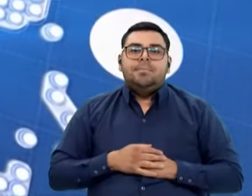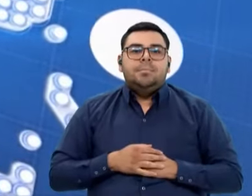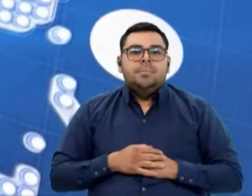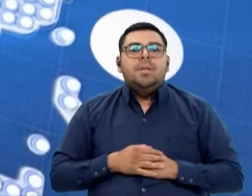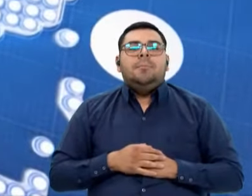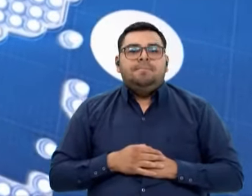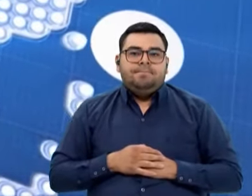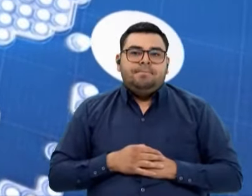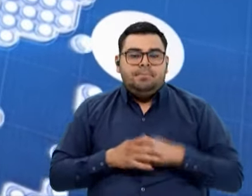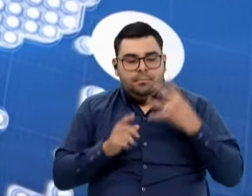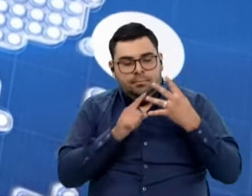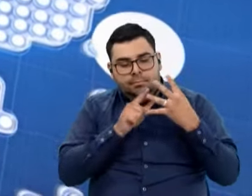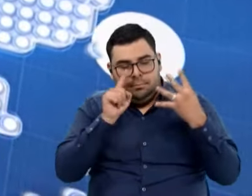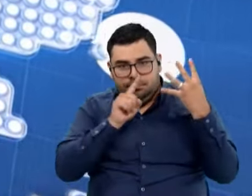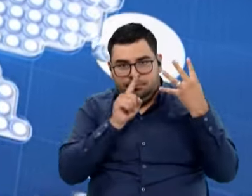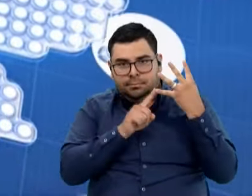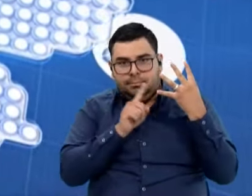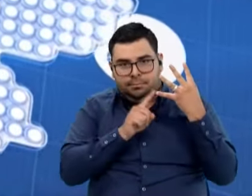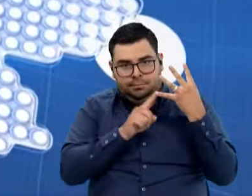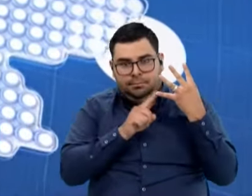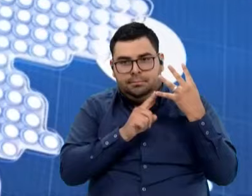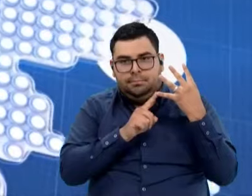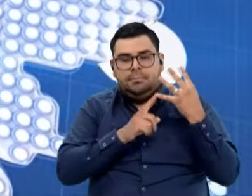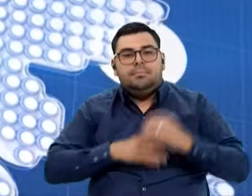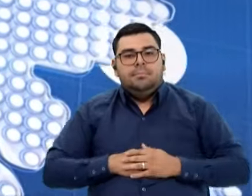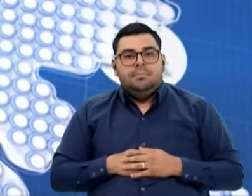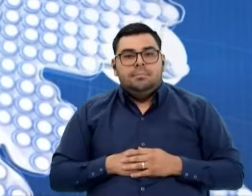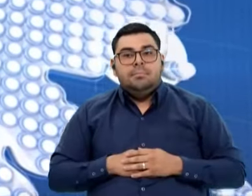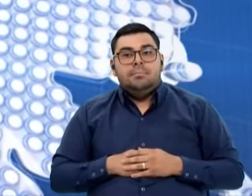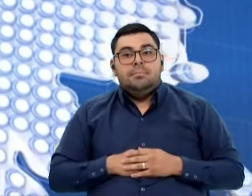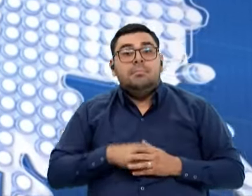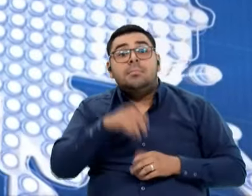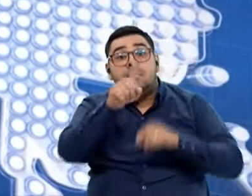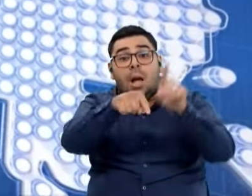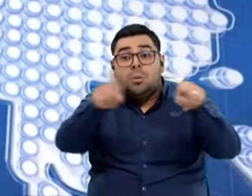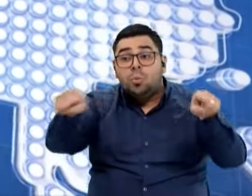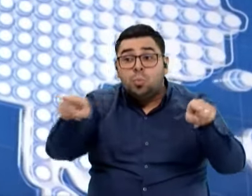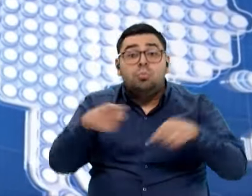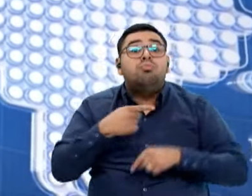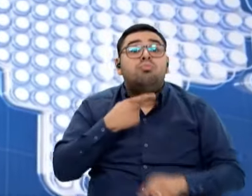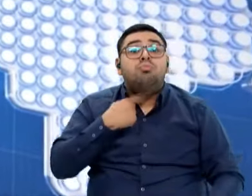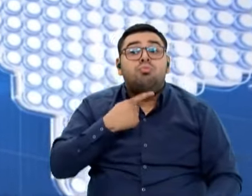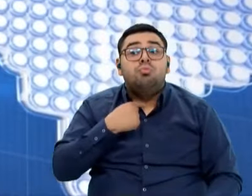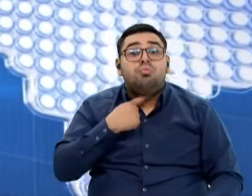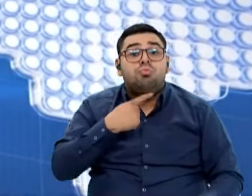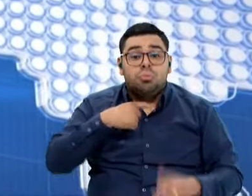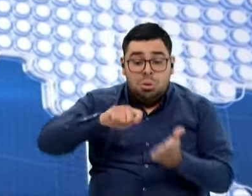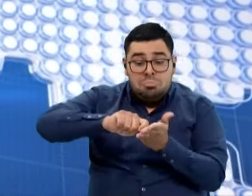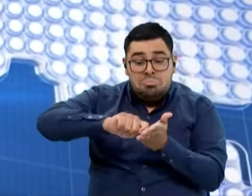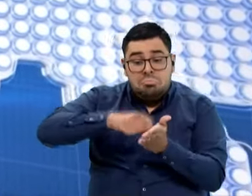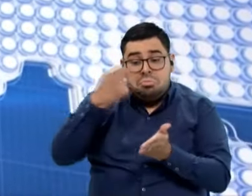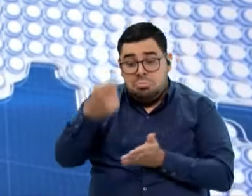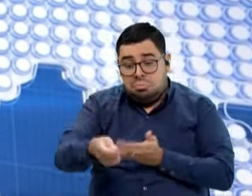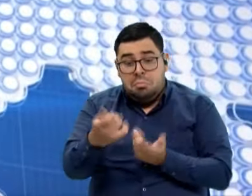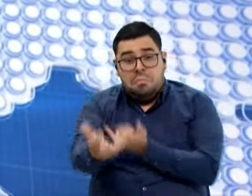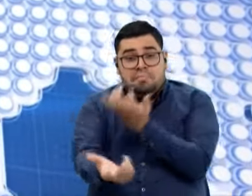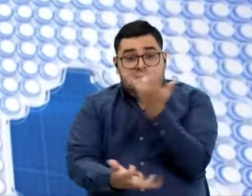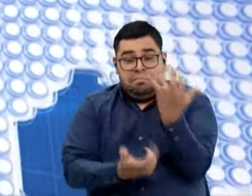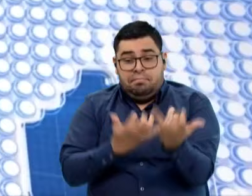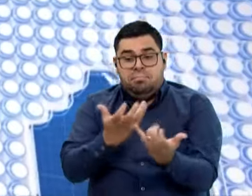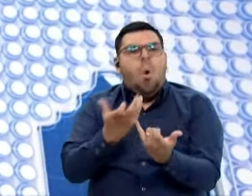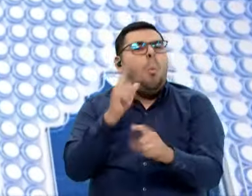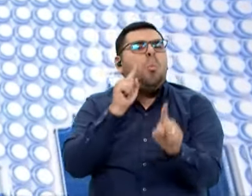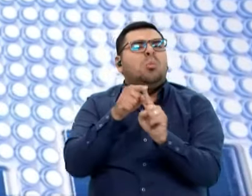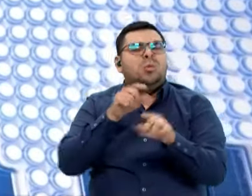cuarta que es, hay personas que les gusta invadir predios y hay personas que les gusta quemar para poder hacerse a unos pedazos de